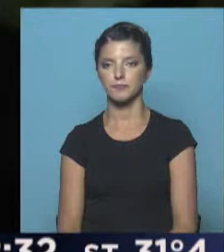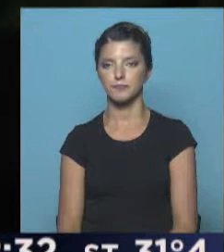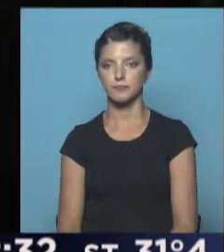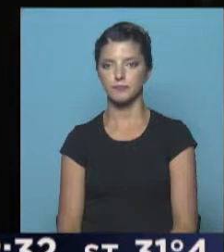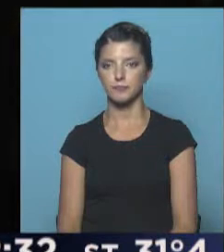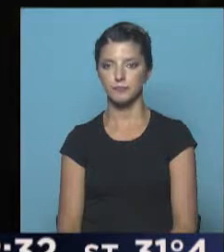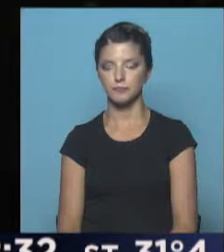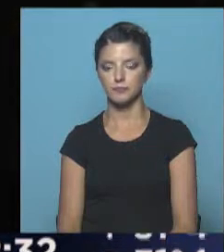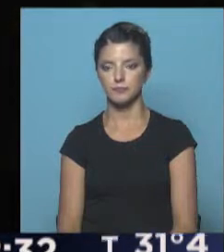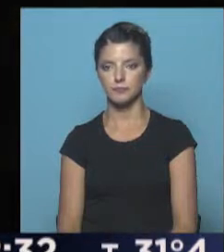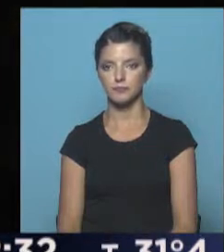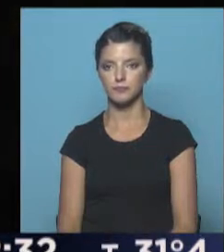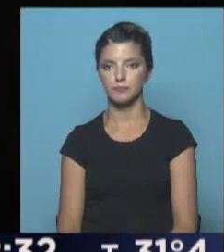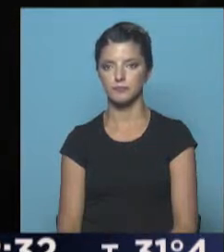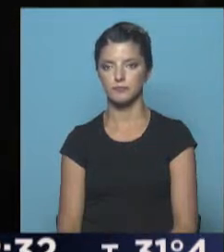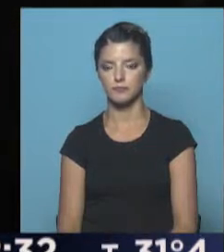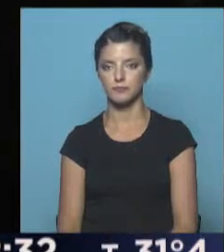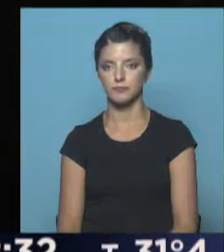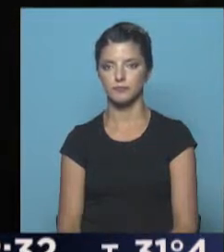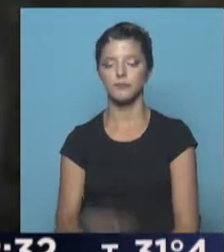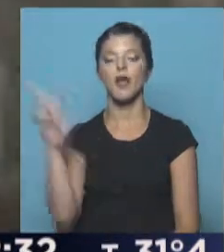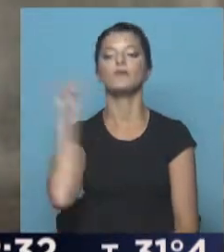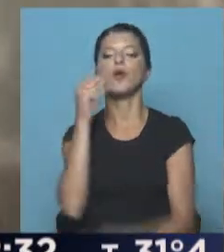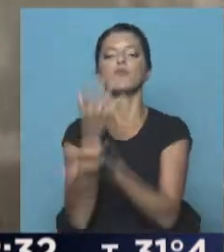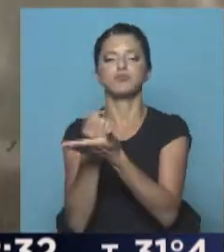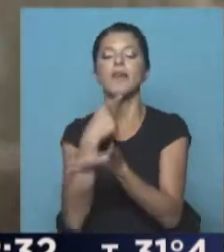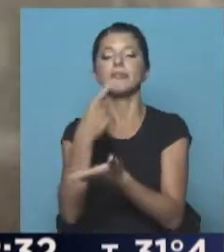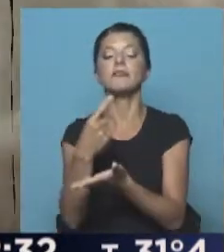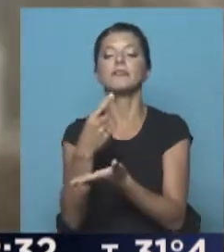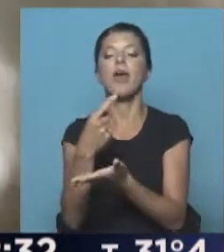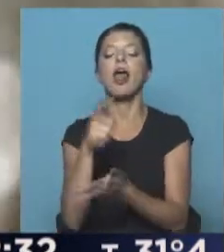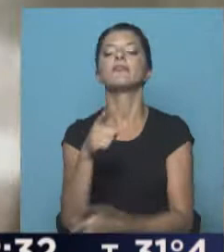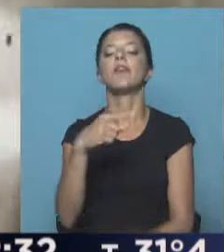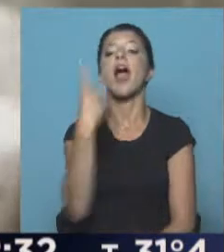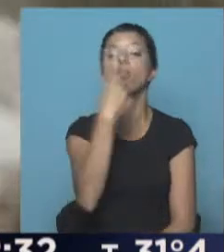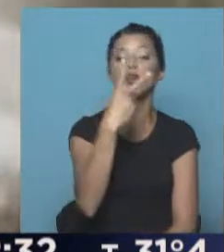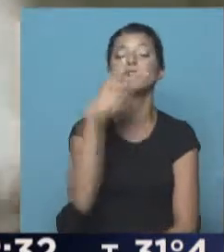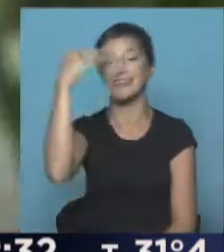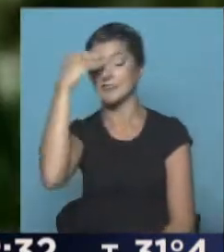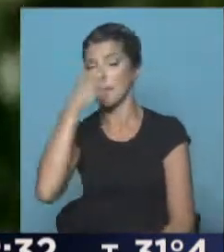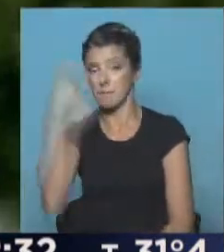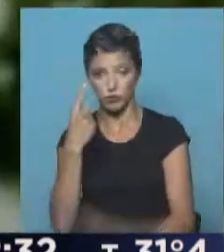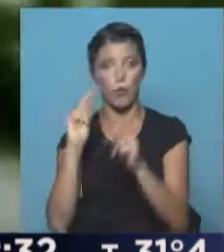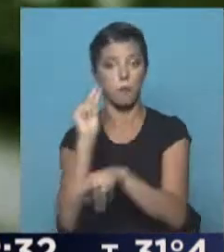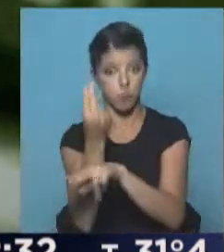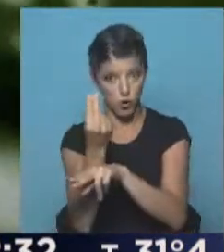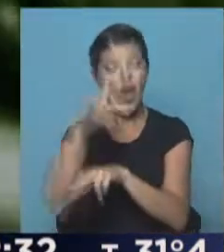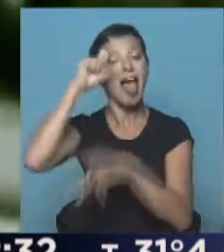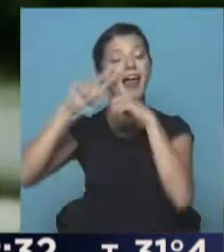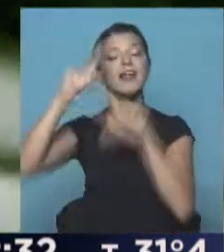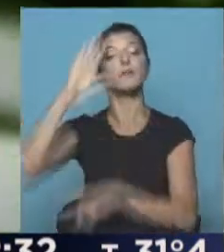estabilizado un comunicado que indica que la 14 horas de la república y de khin comandante en jefe del ejército